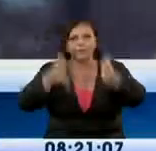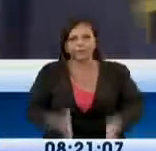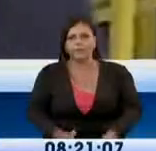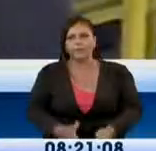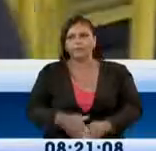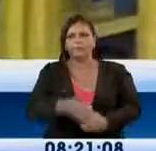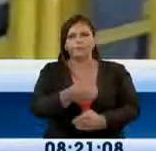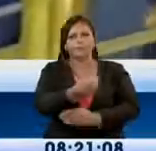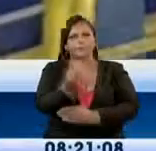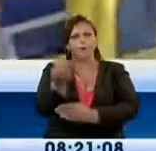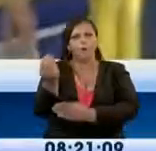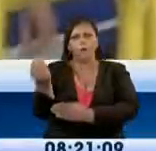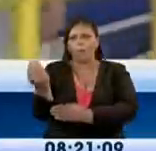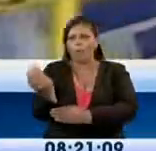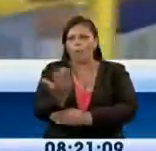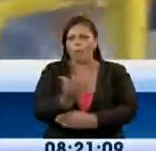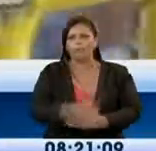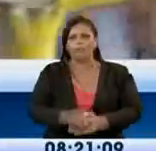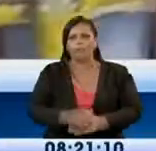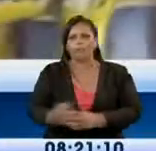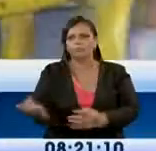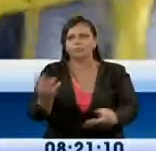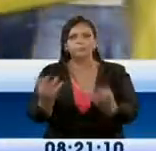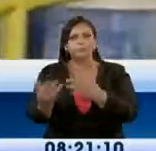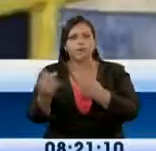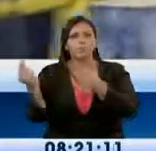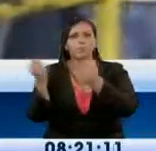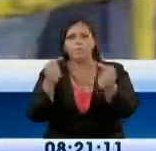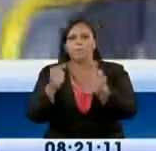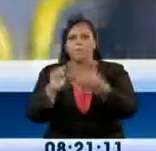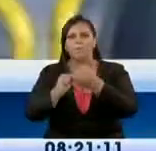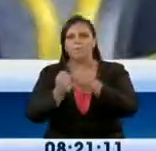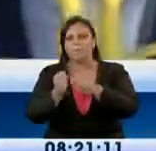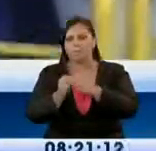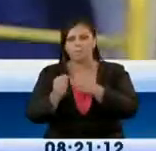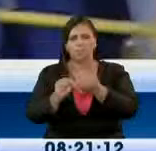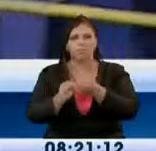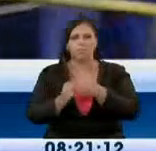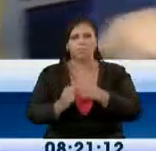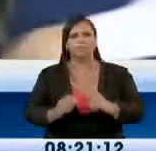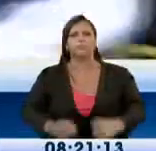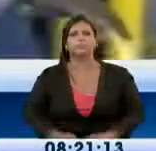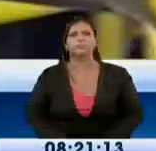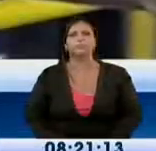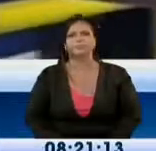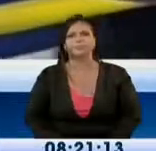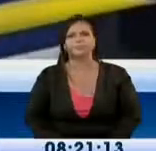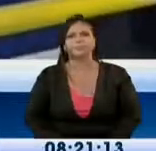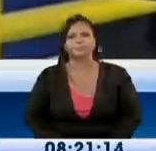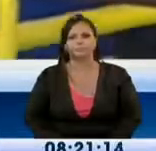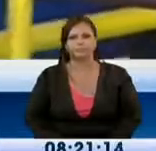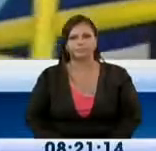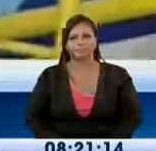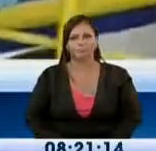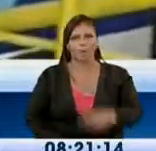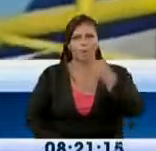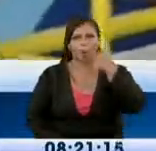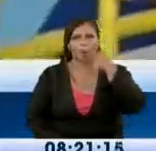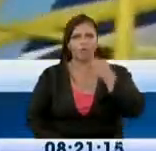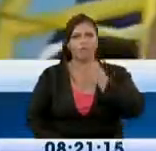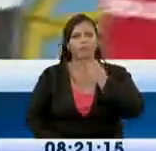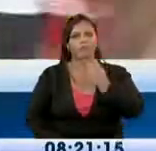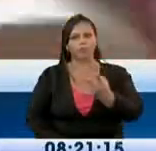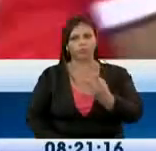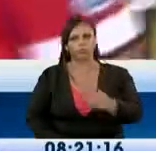al mediodía, se aglomeran y cometen actos vandálicos. ¿Usted ha sido víctima de ello? ¿Ha visto? Aquí no he sido, pero de acumularse aquí